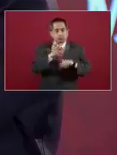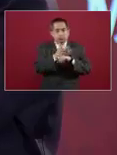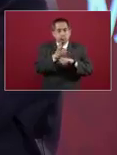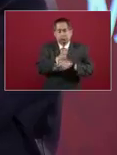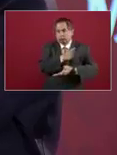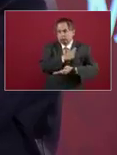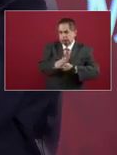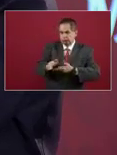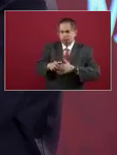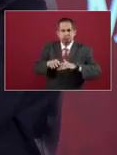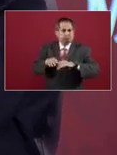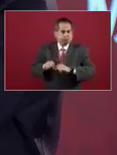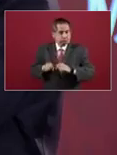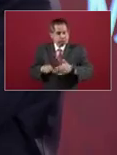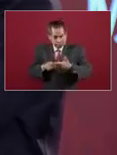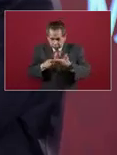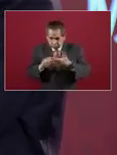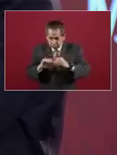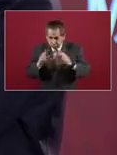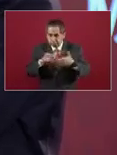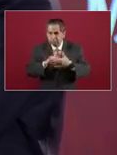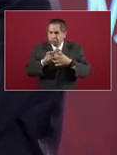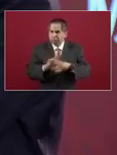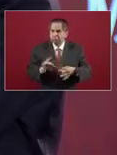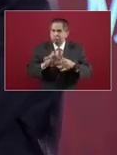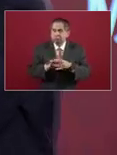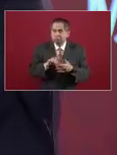estadounidense a México.